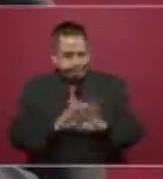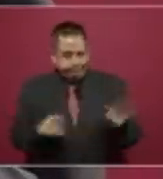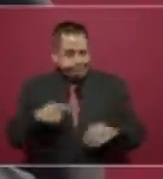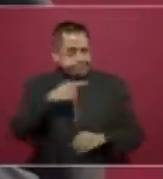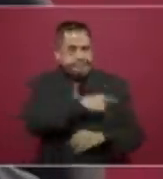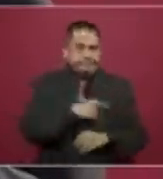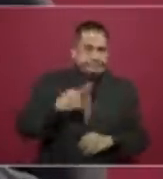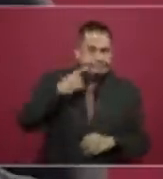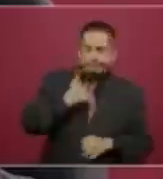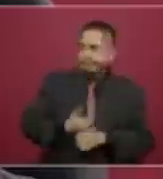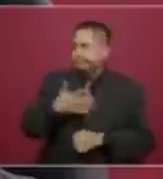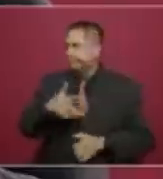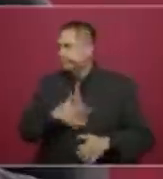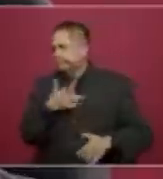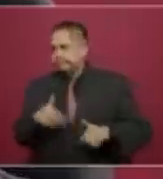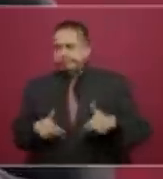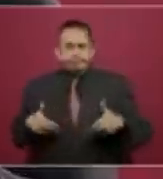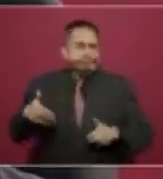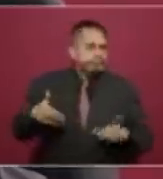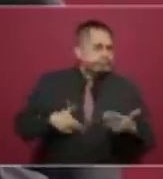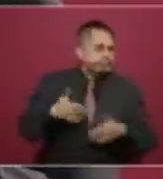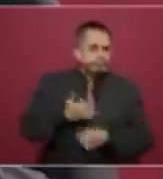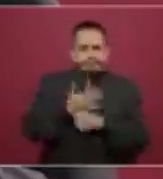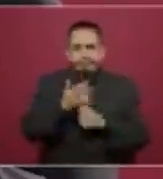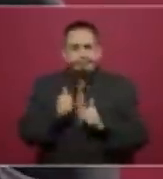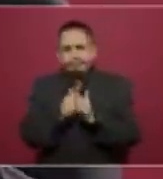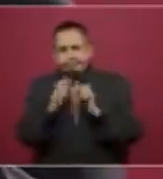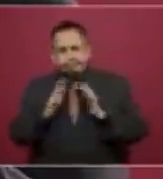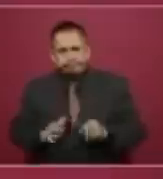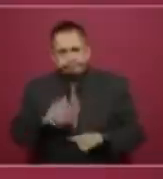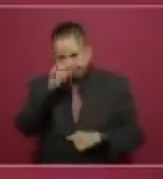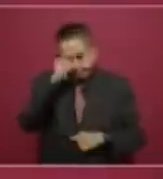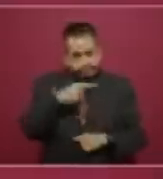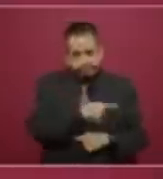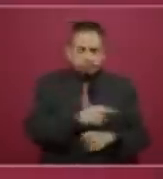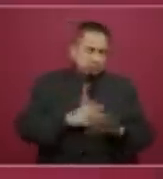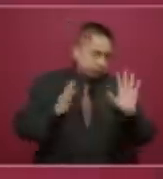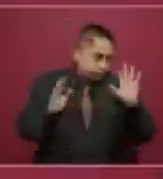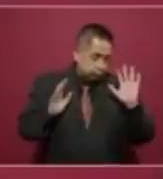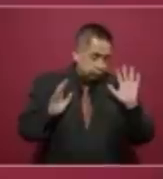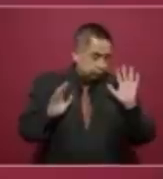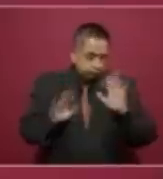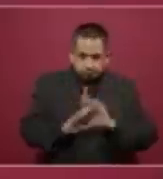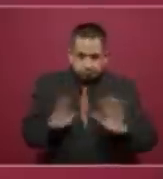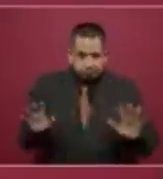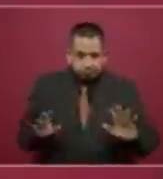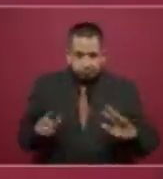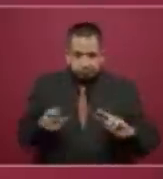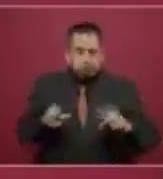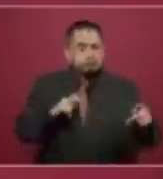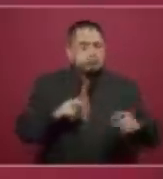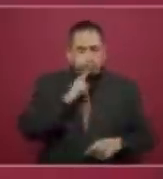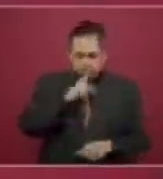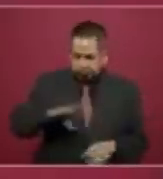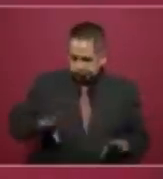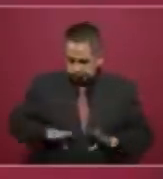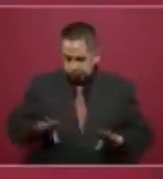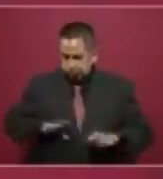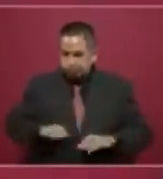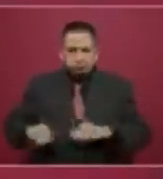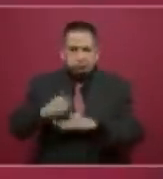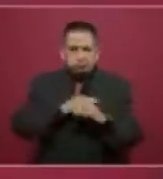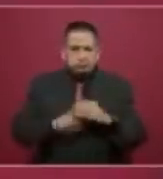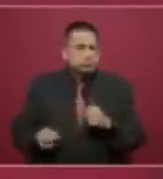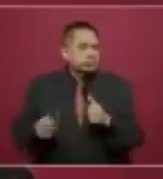del todo conformes con este cambio de política, pero nos conviene